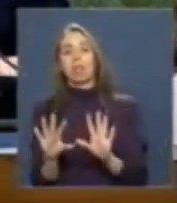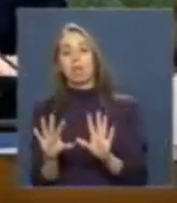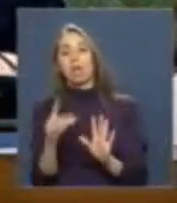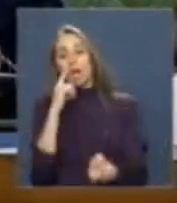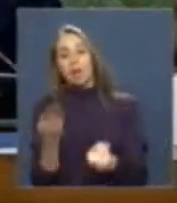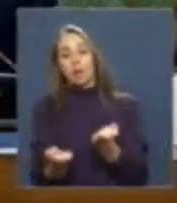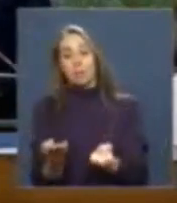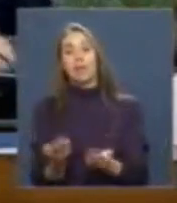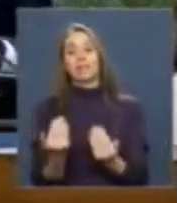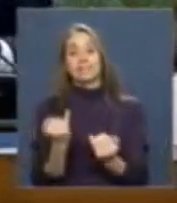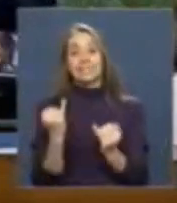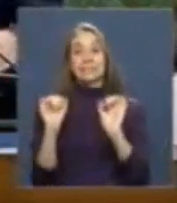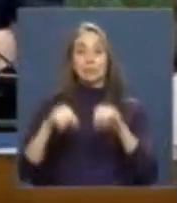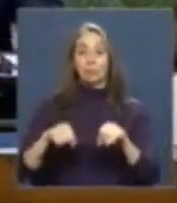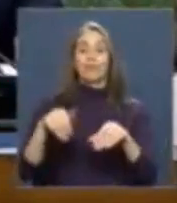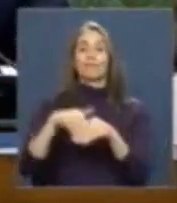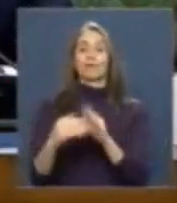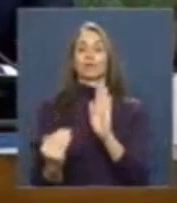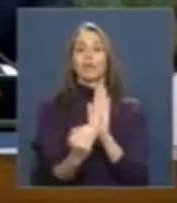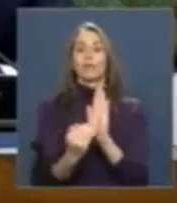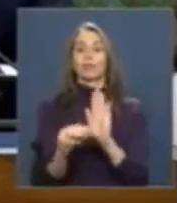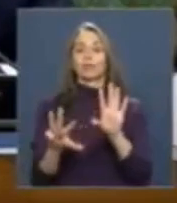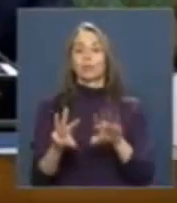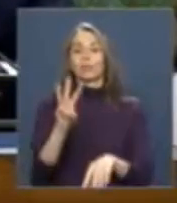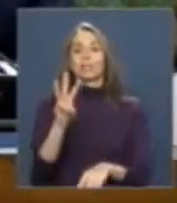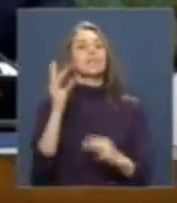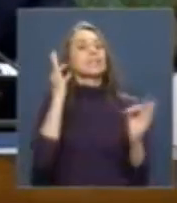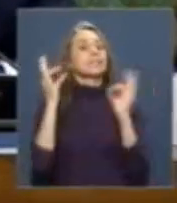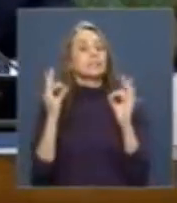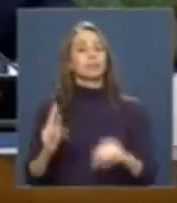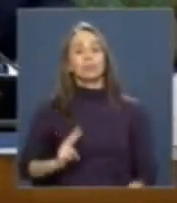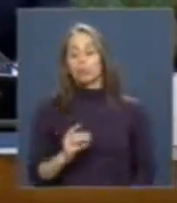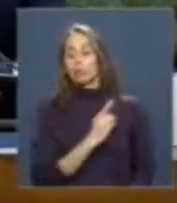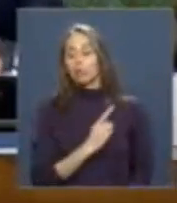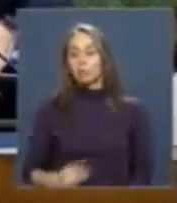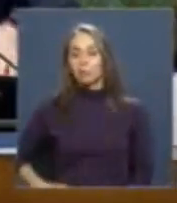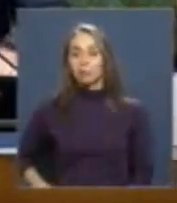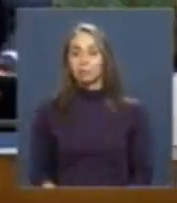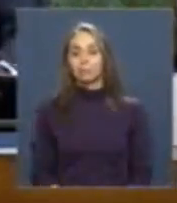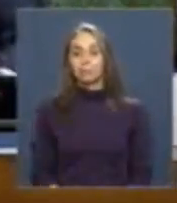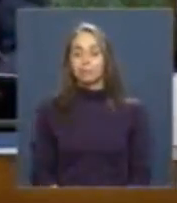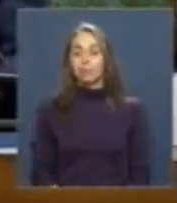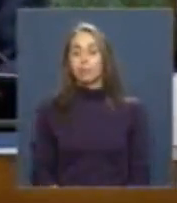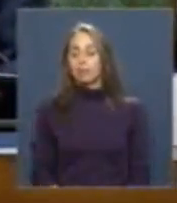aprobación el voto favorable de 93 señoras diputadas y diputados en votación